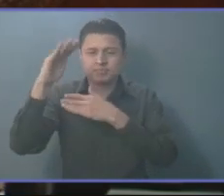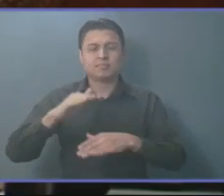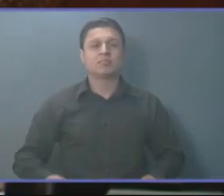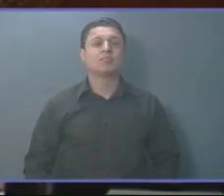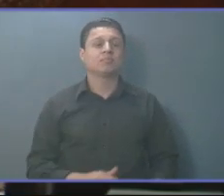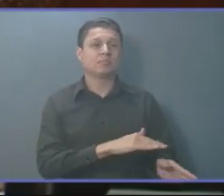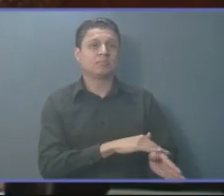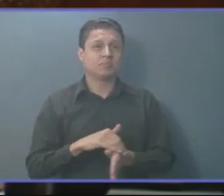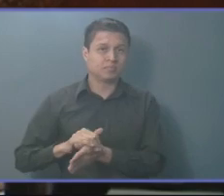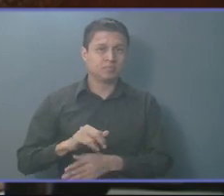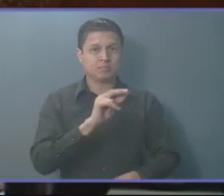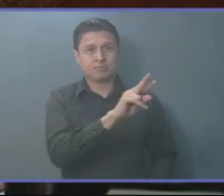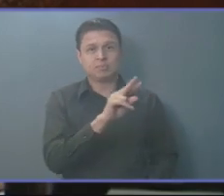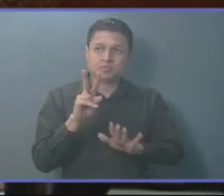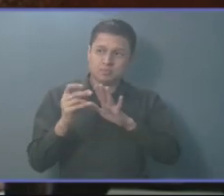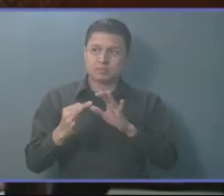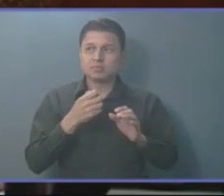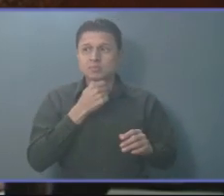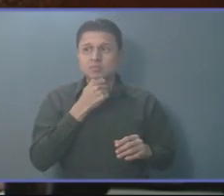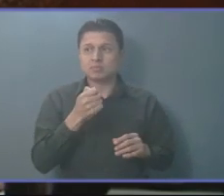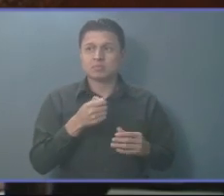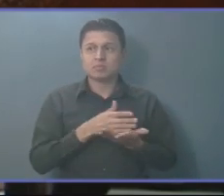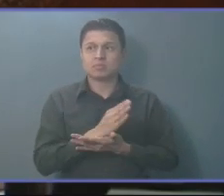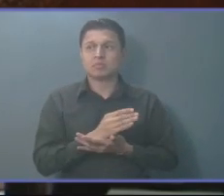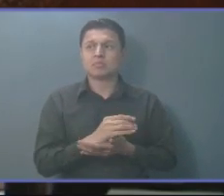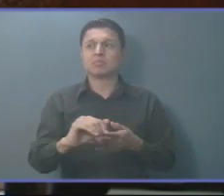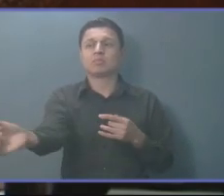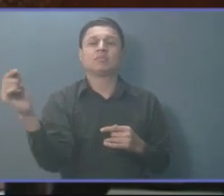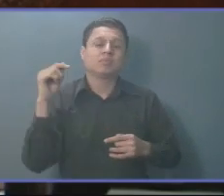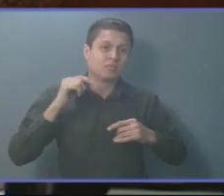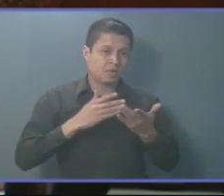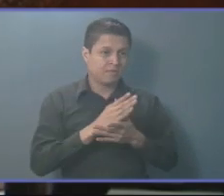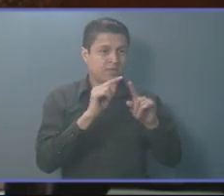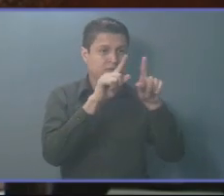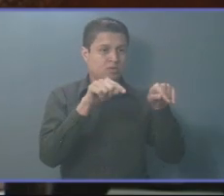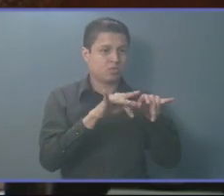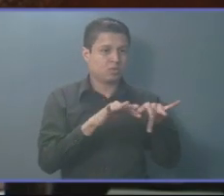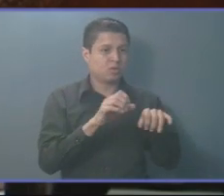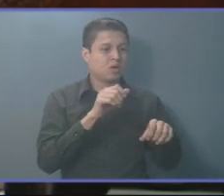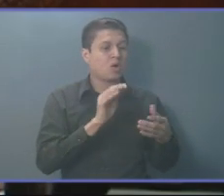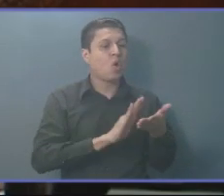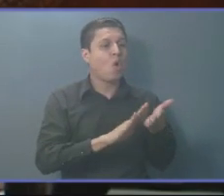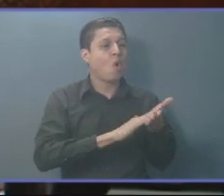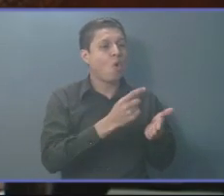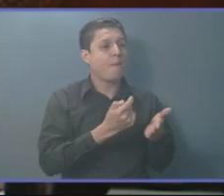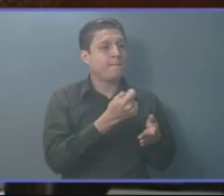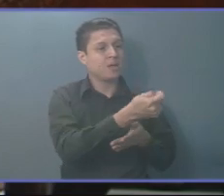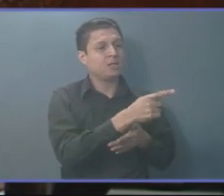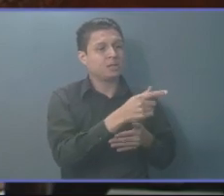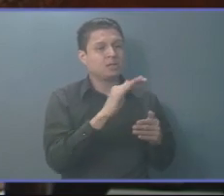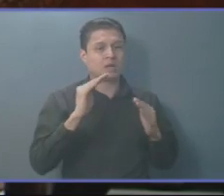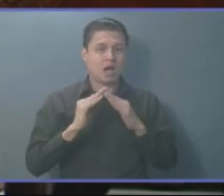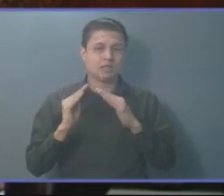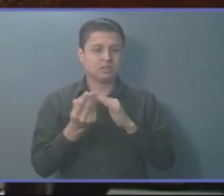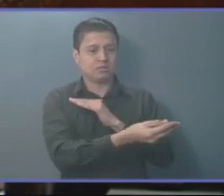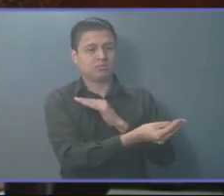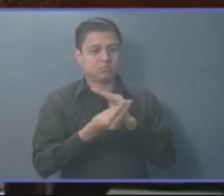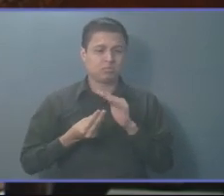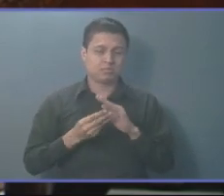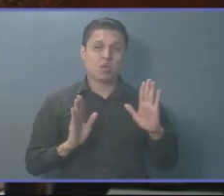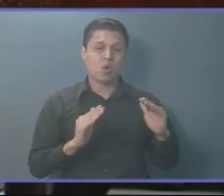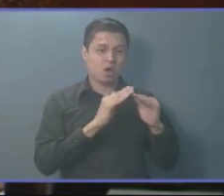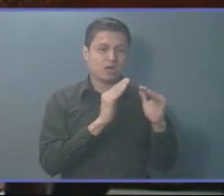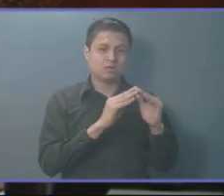27. Deberán promoverse compras en línea y entrega domiciliar. 28. Fomentar la modalidad de trabajo desde la